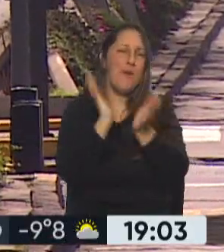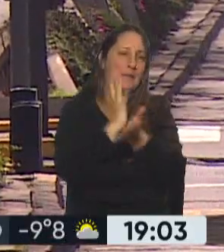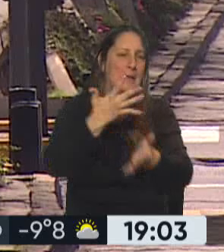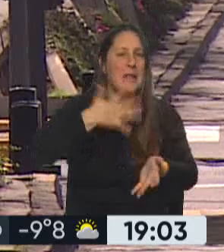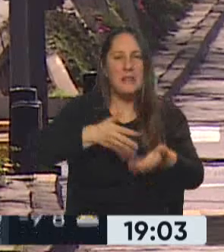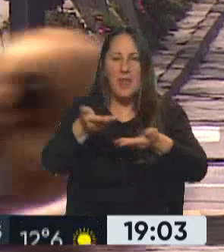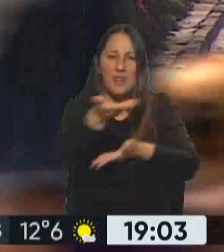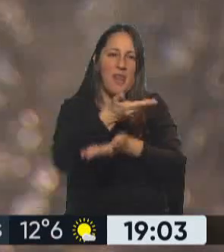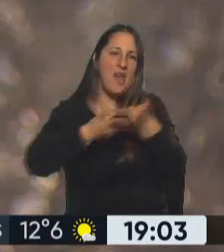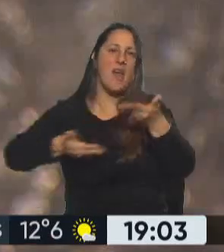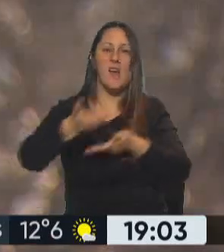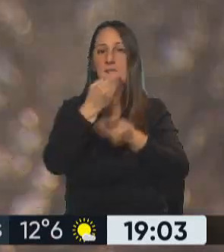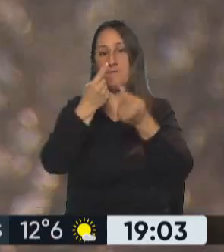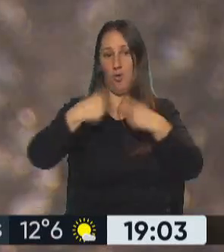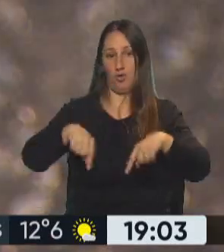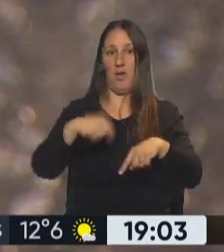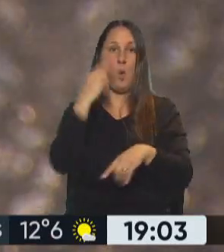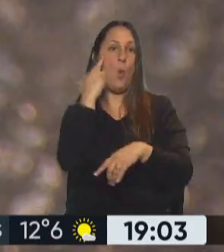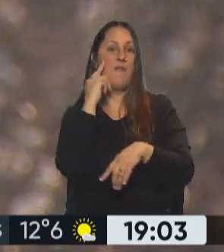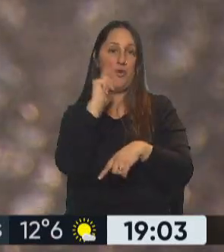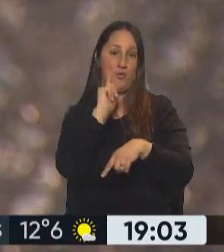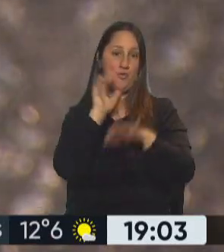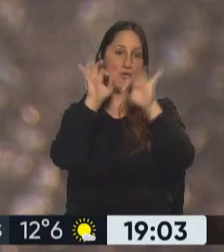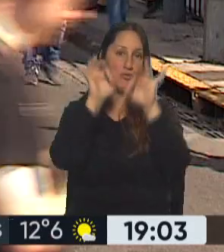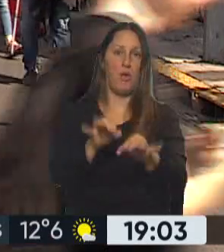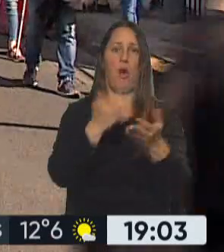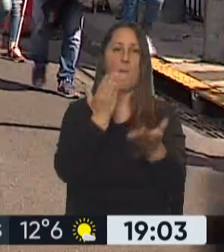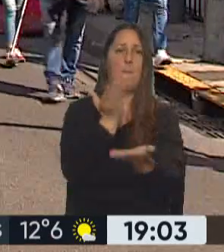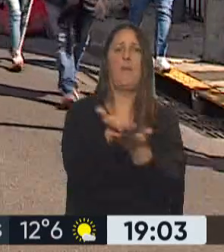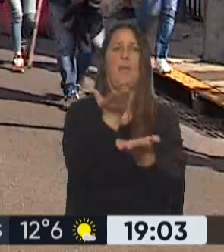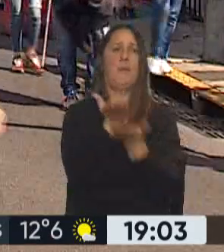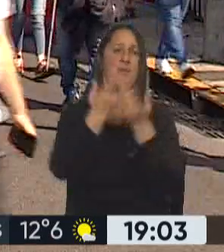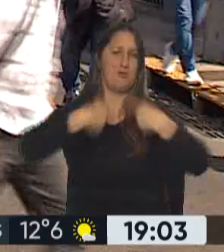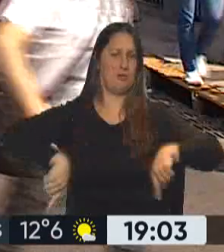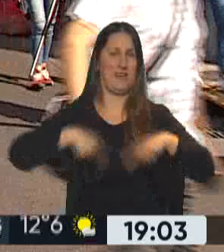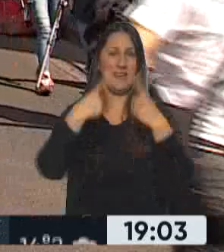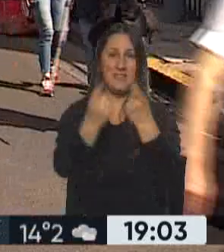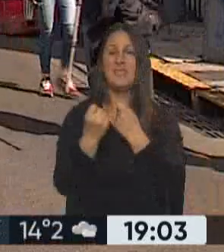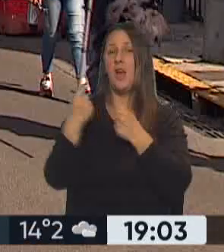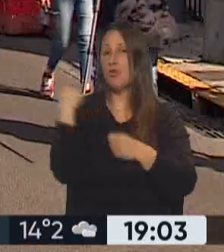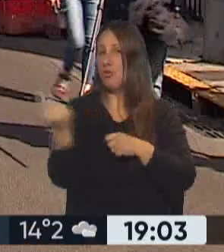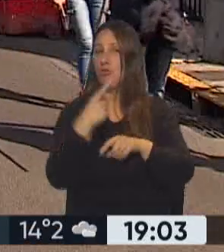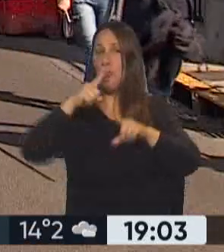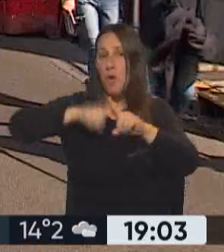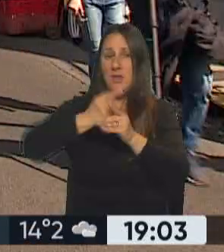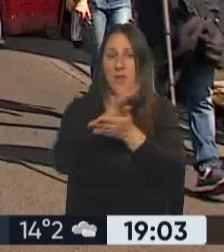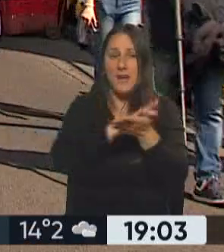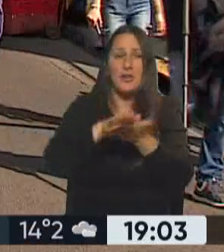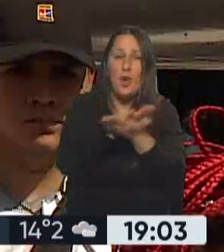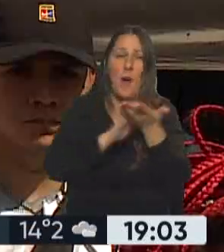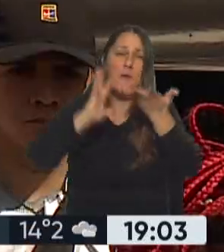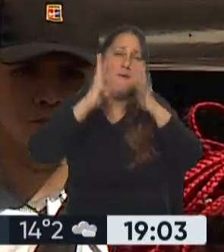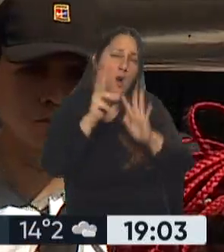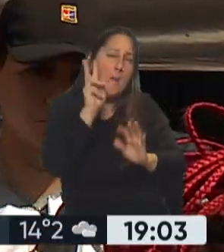desde las fuerzas que vienen a la 9 de julio pidiendo muchas veces lo que necesitan, y la política resolviendo, la mirada estratégica